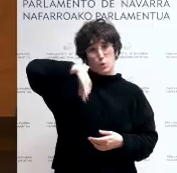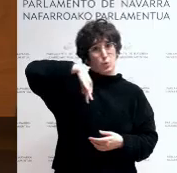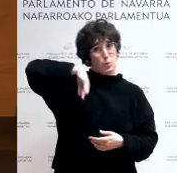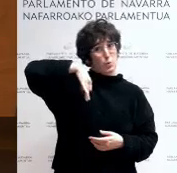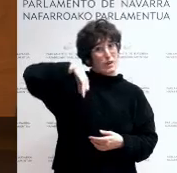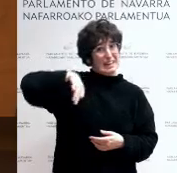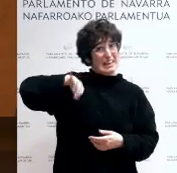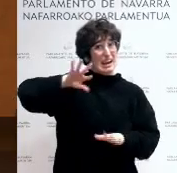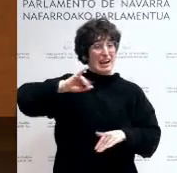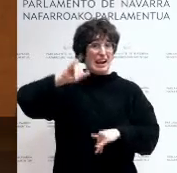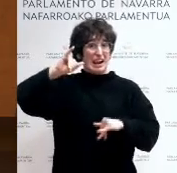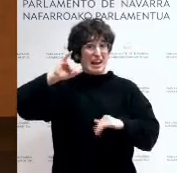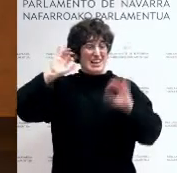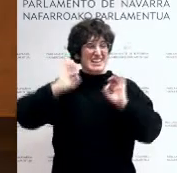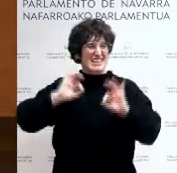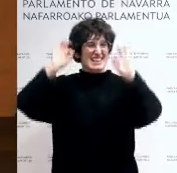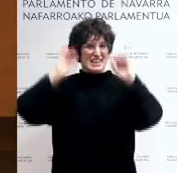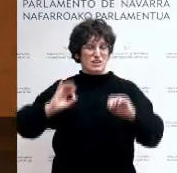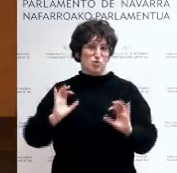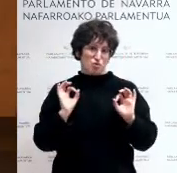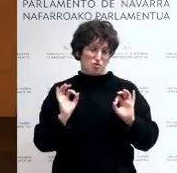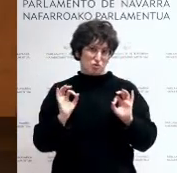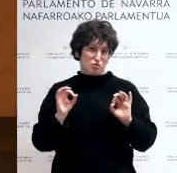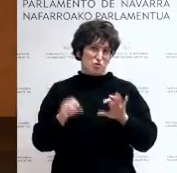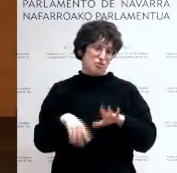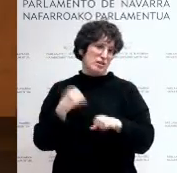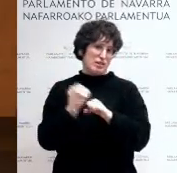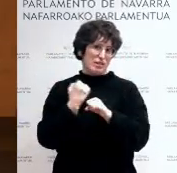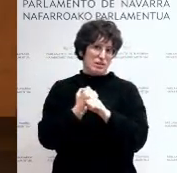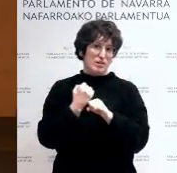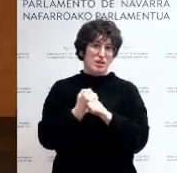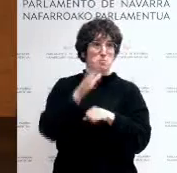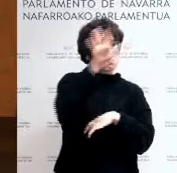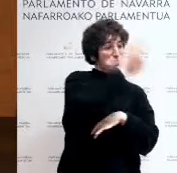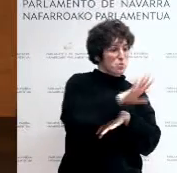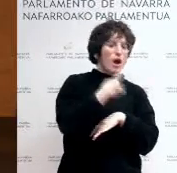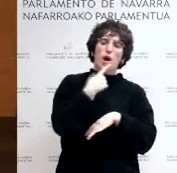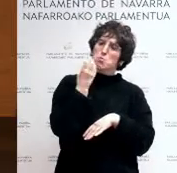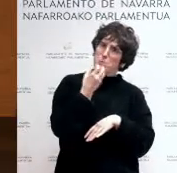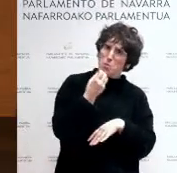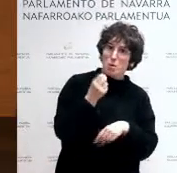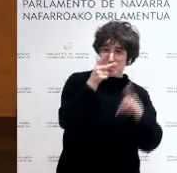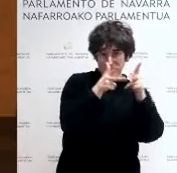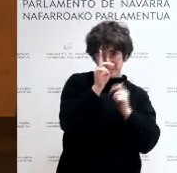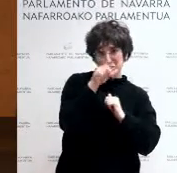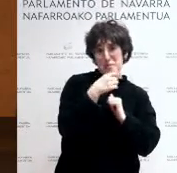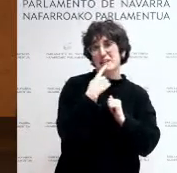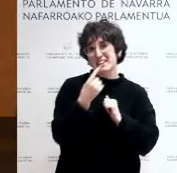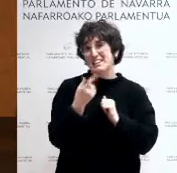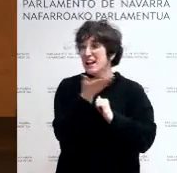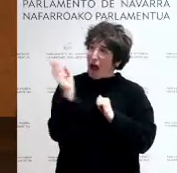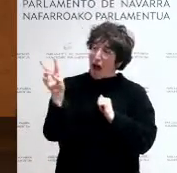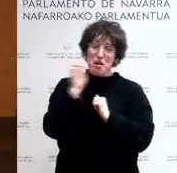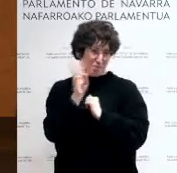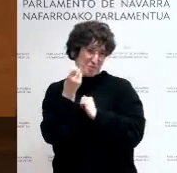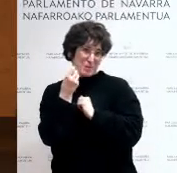exclusividad. Las comunidades de alrededor nos dicen que lo estamos haciendo fenomenal, sobre todo el País Vasco. ¿Por qué? Porque se está aprovechando de esa exclusividad